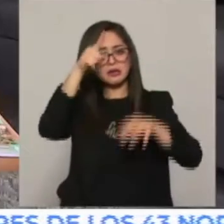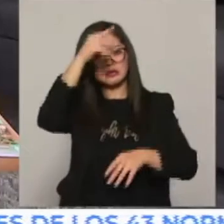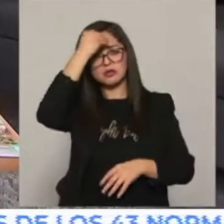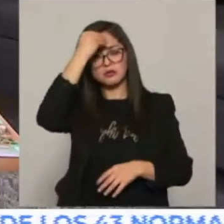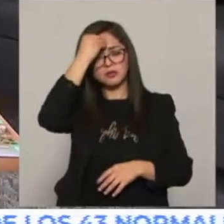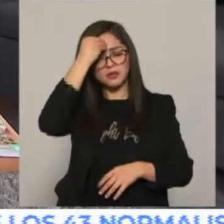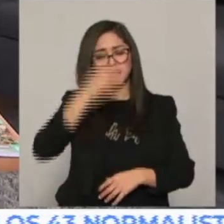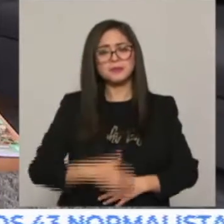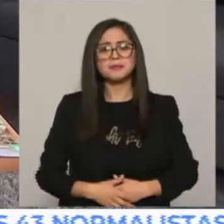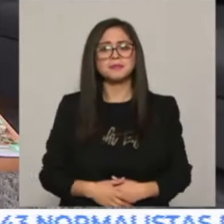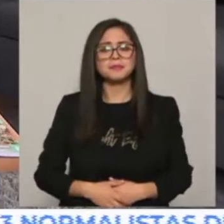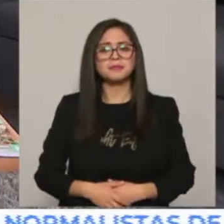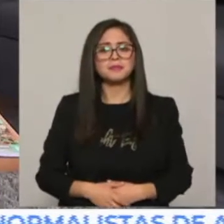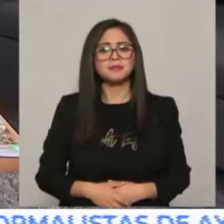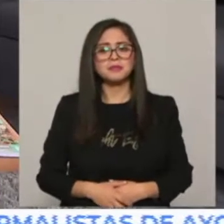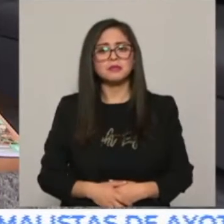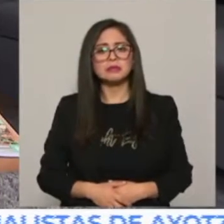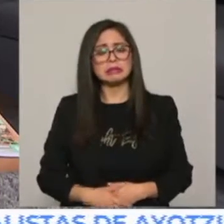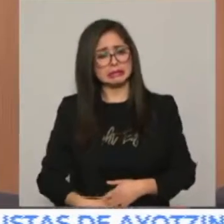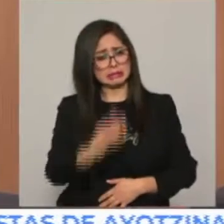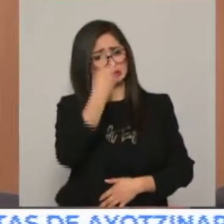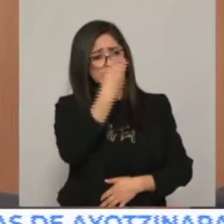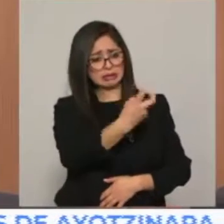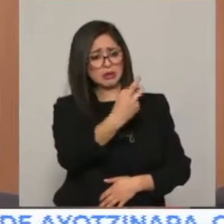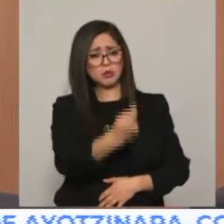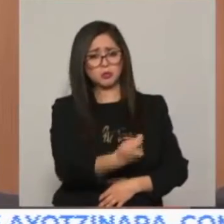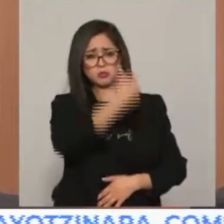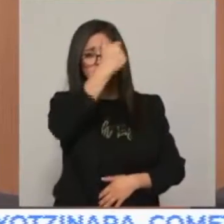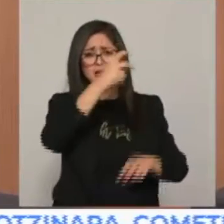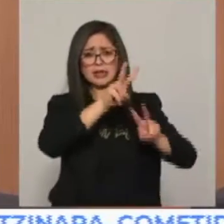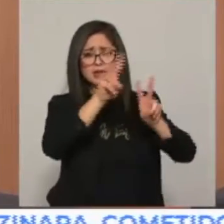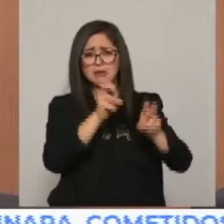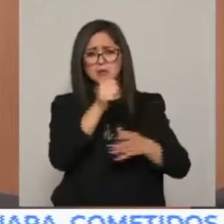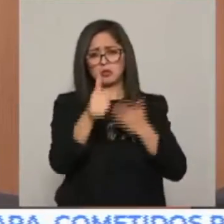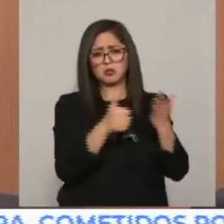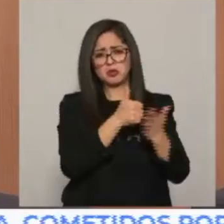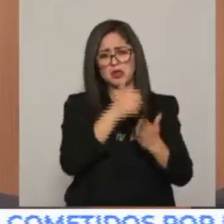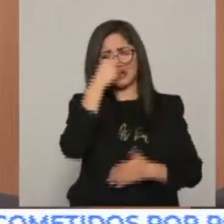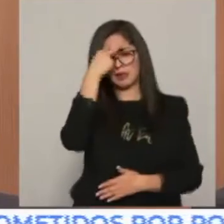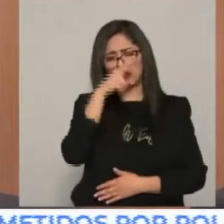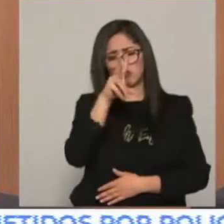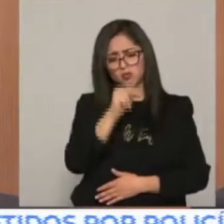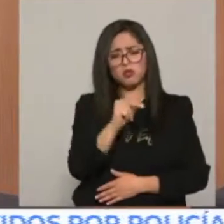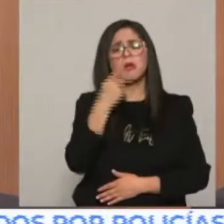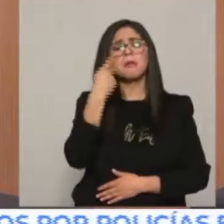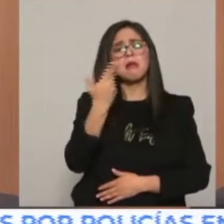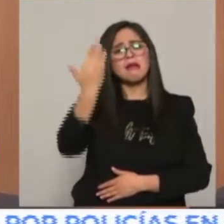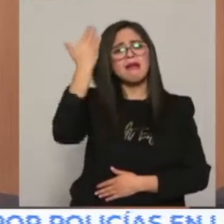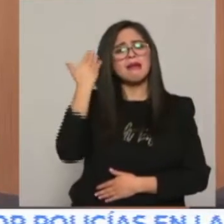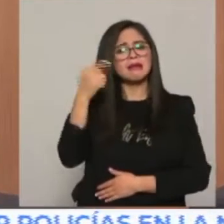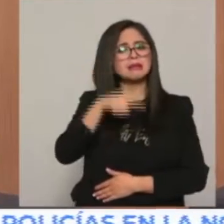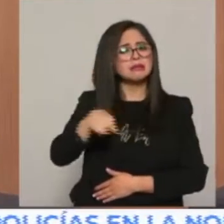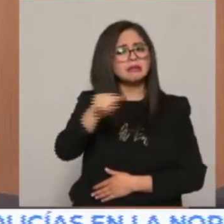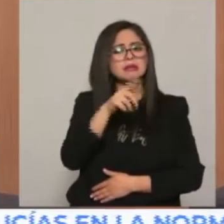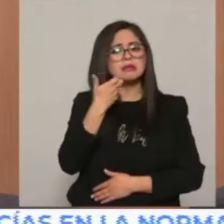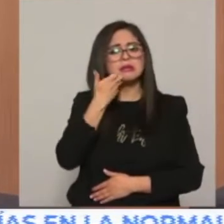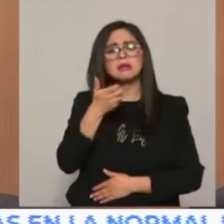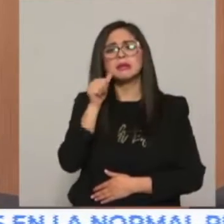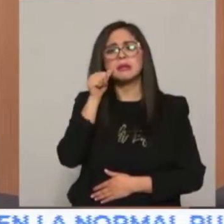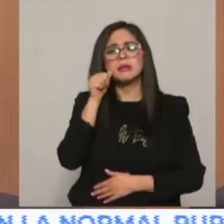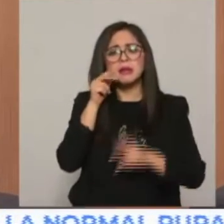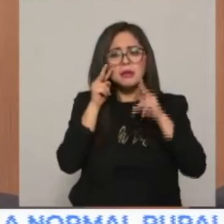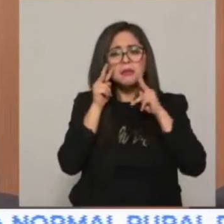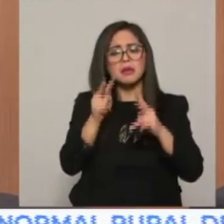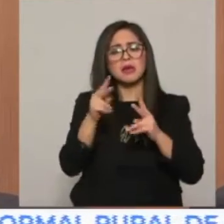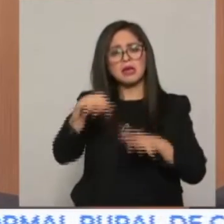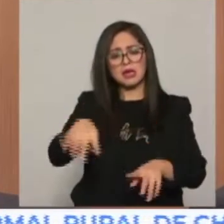este trabajo? Que además es un tema que no es único de la Ciudad de México, se retomó, como lo decías, en esta atención de la identificación de estos